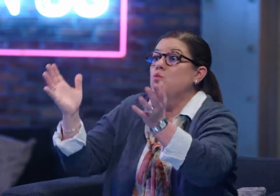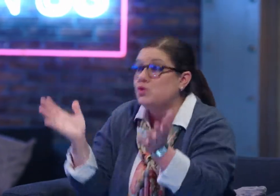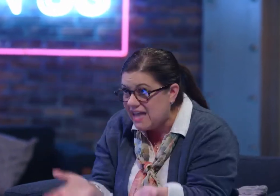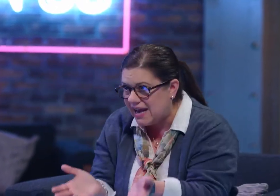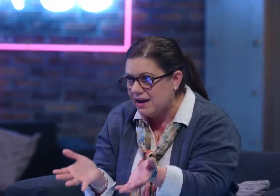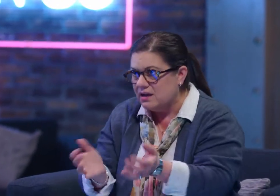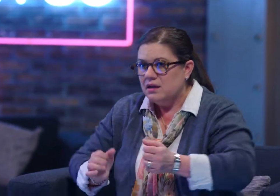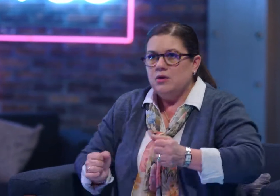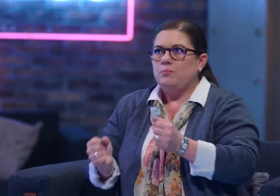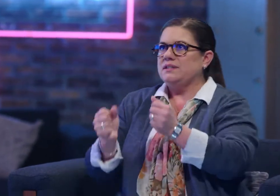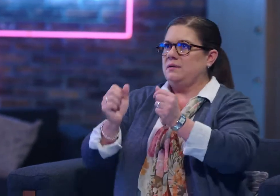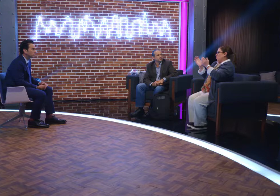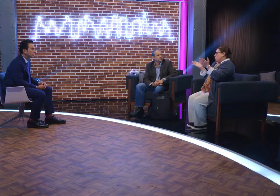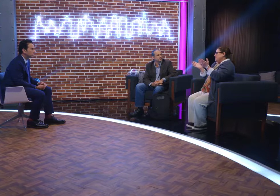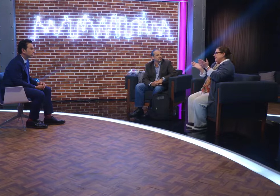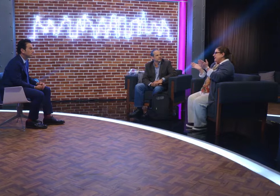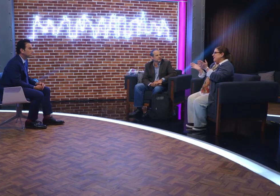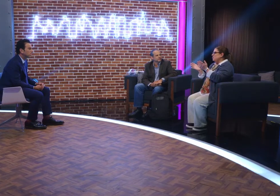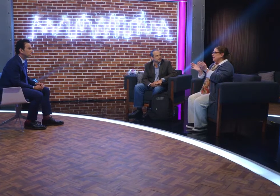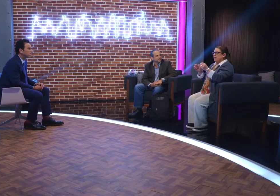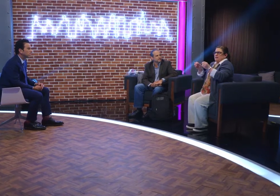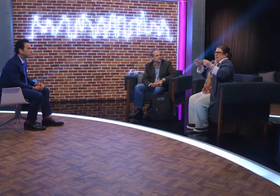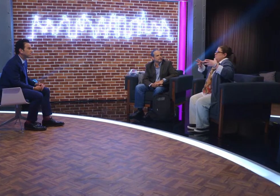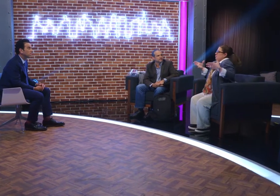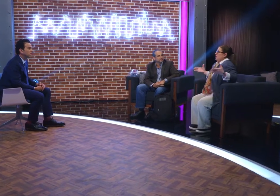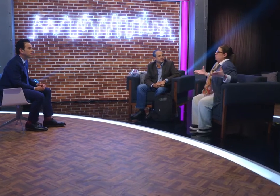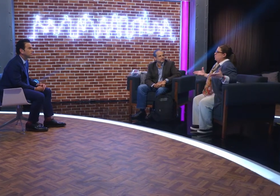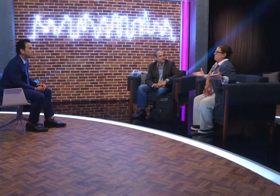nivel mundial, pues uno pensaría que la autoridad, a